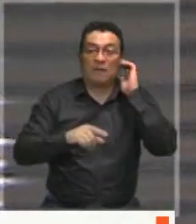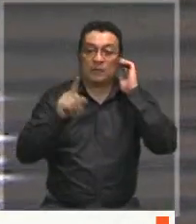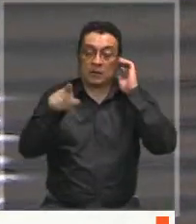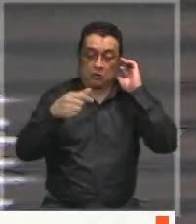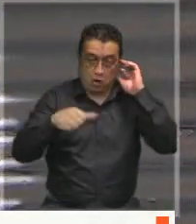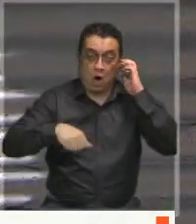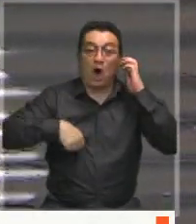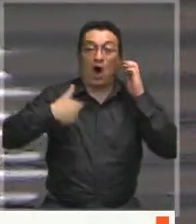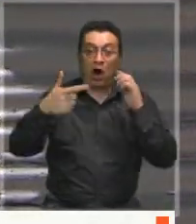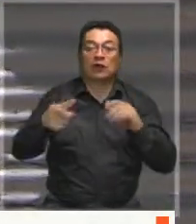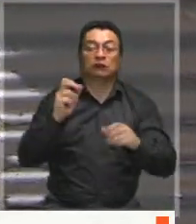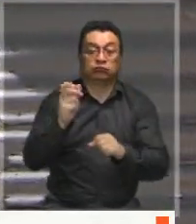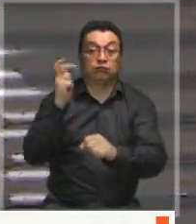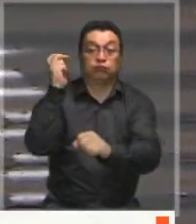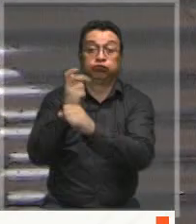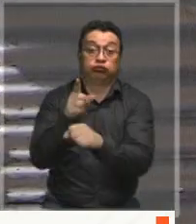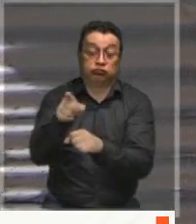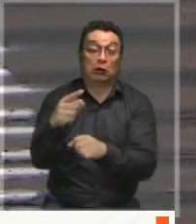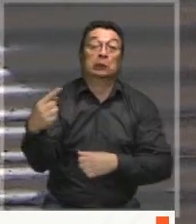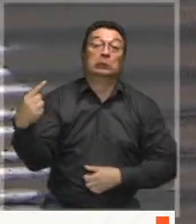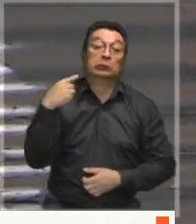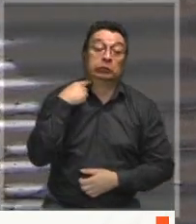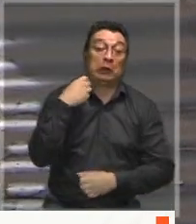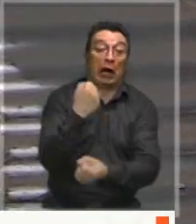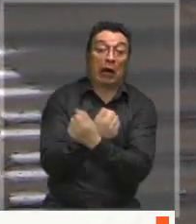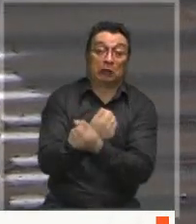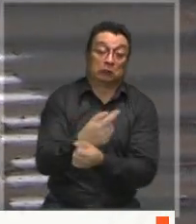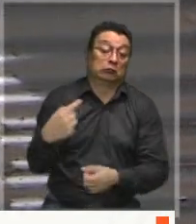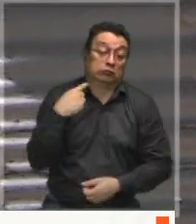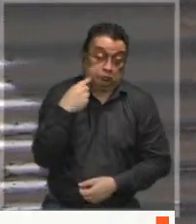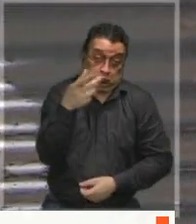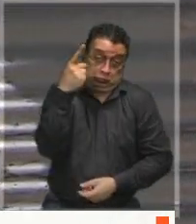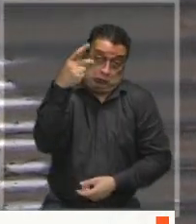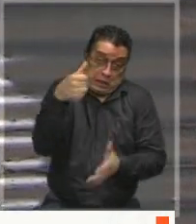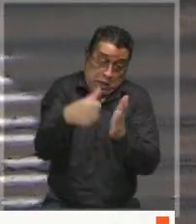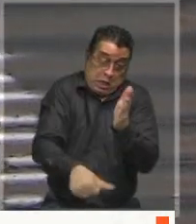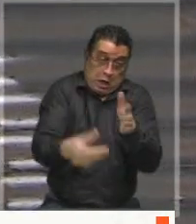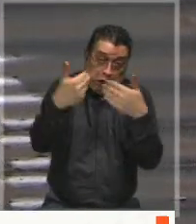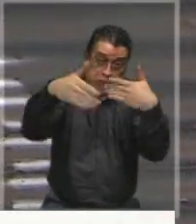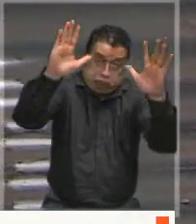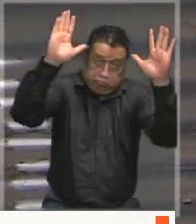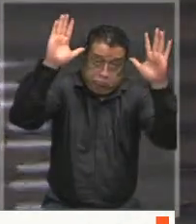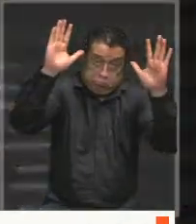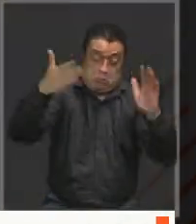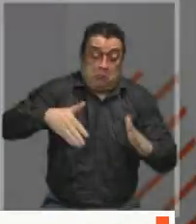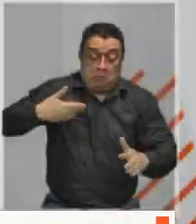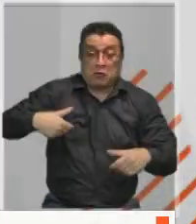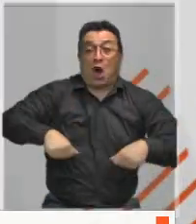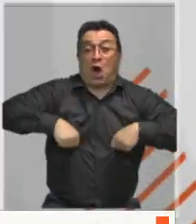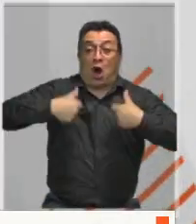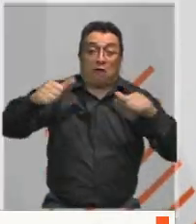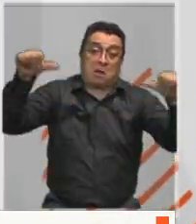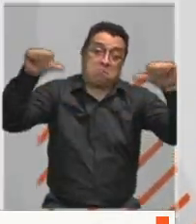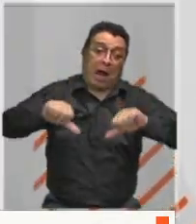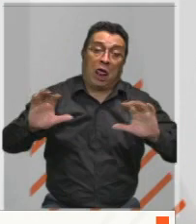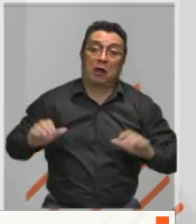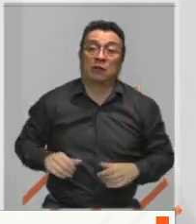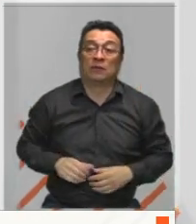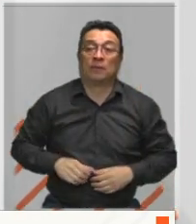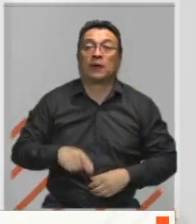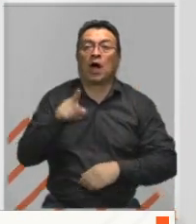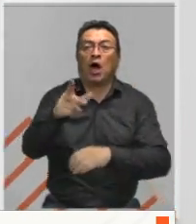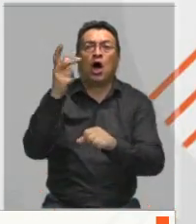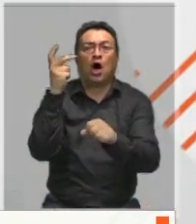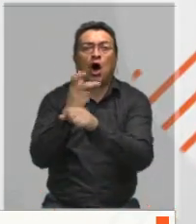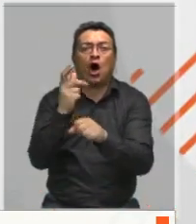hizo ese asalto. Le pasó lo que le pasó nomás, pues, lamentablemente. Esta juventud está así. Están asaltando allí,